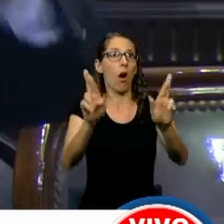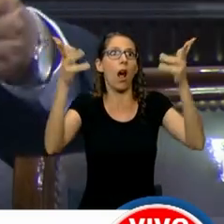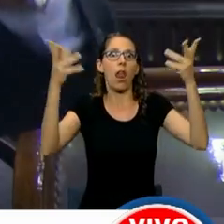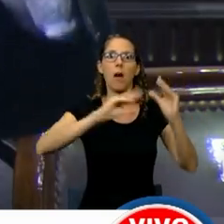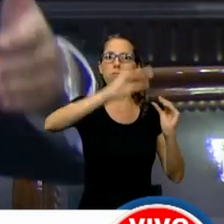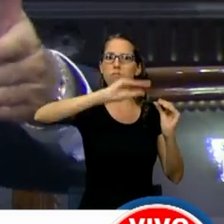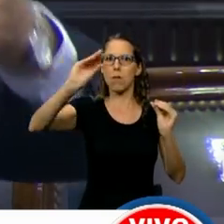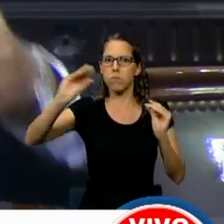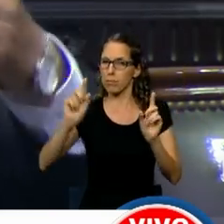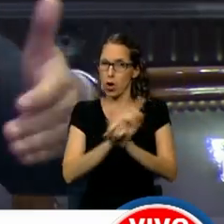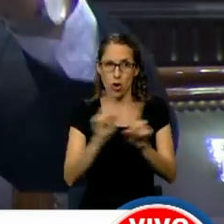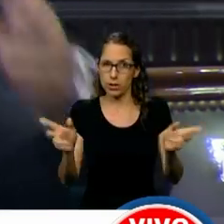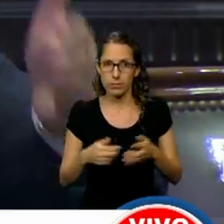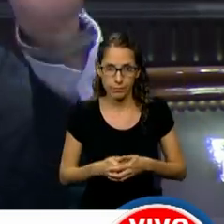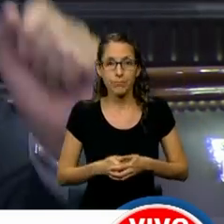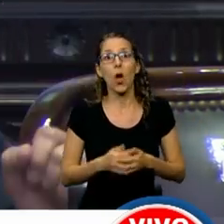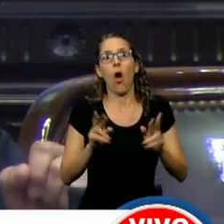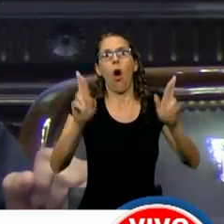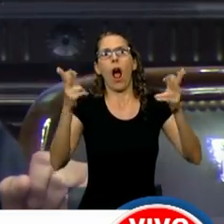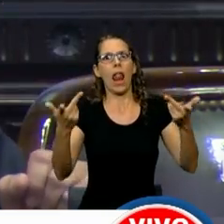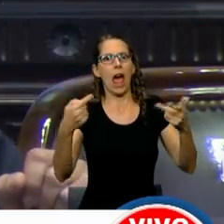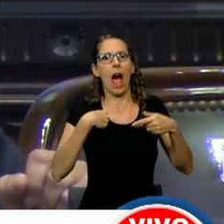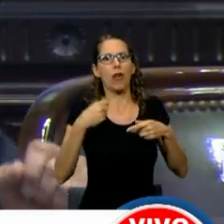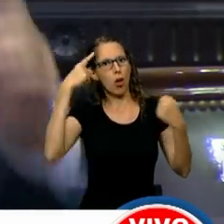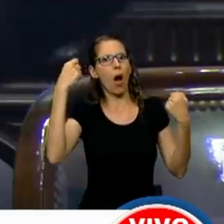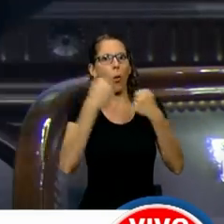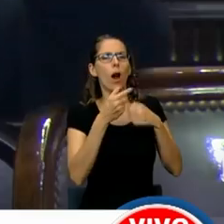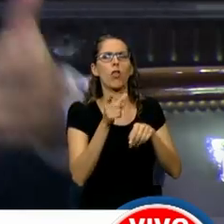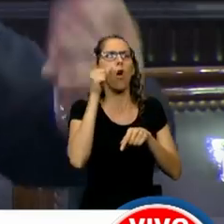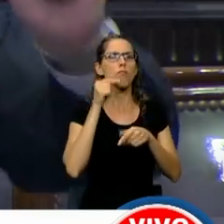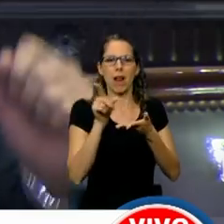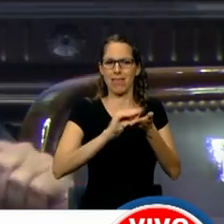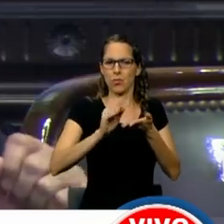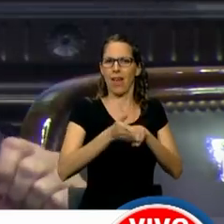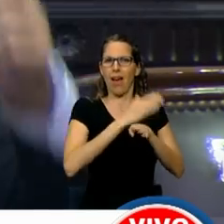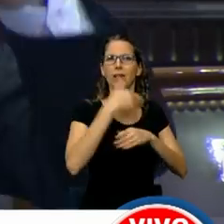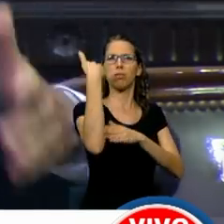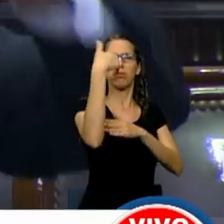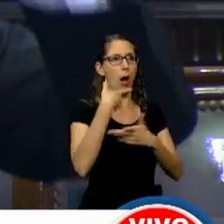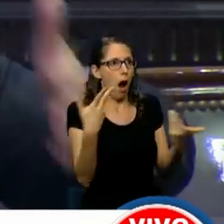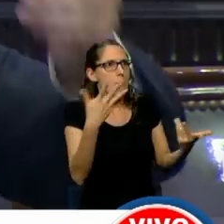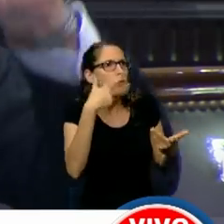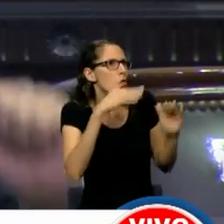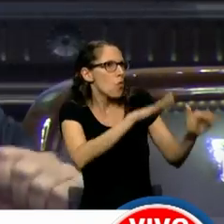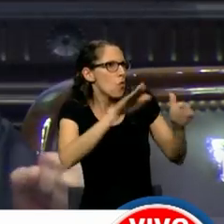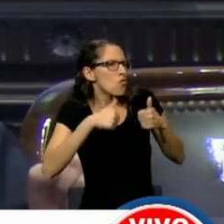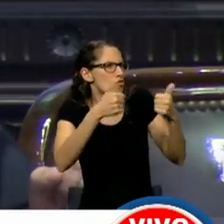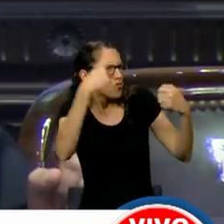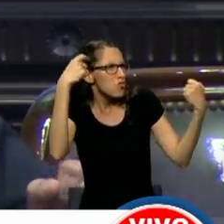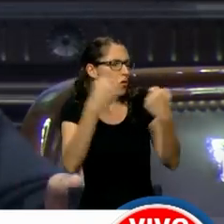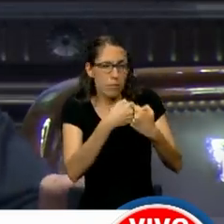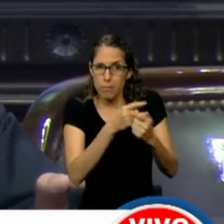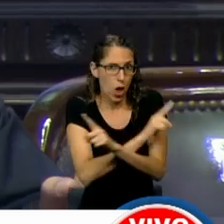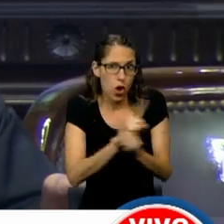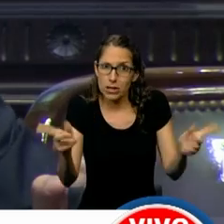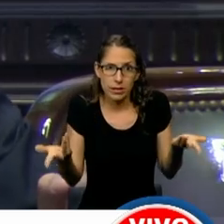acá yo le tenga que dar la razón al diputado con el precio de la palabra me encantaría darle la razón por el bien de los ciudadanos del millón de correntinos